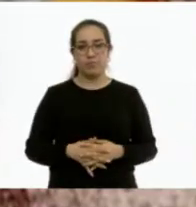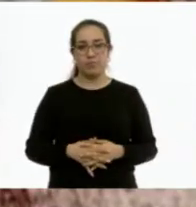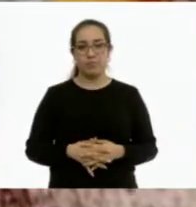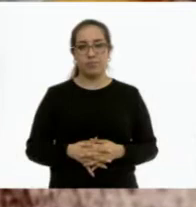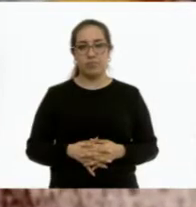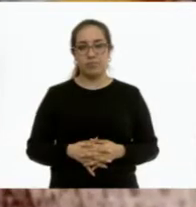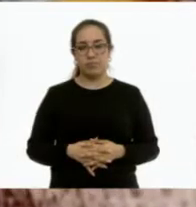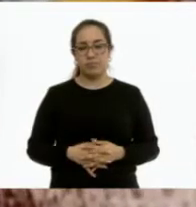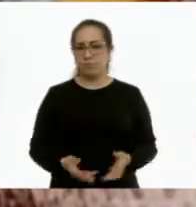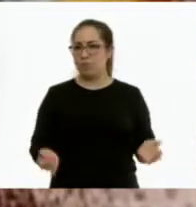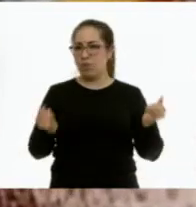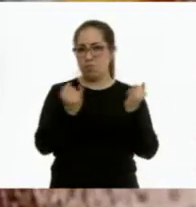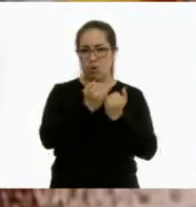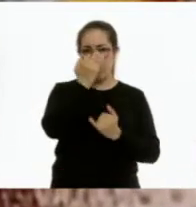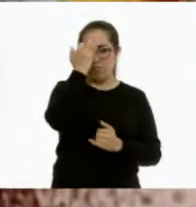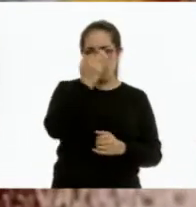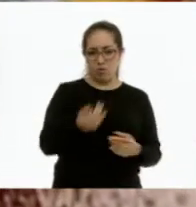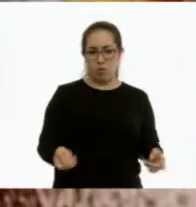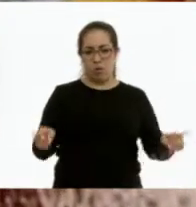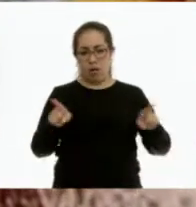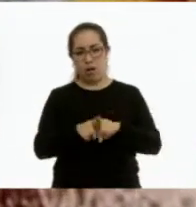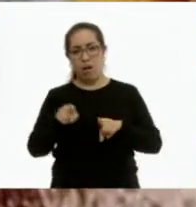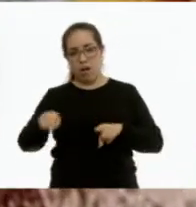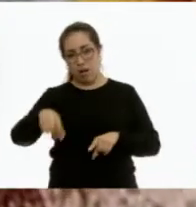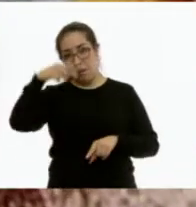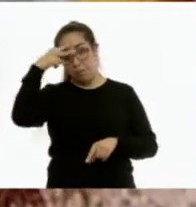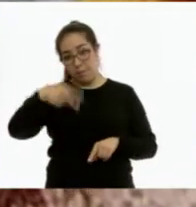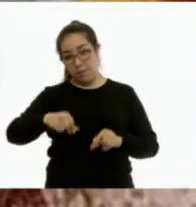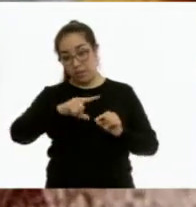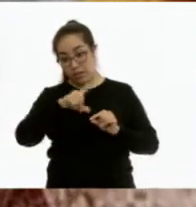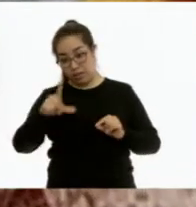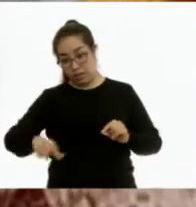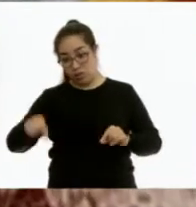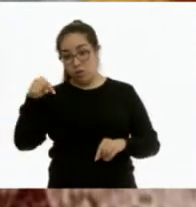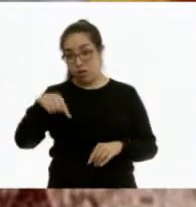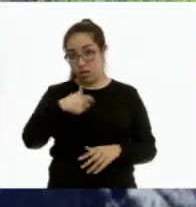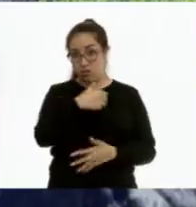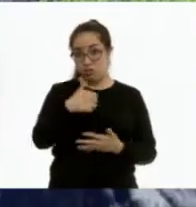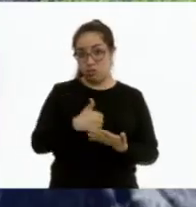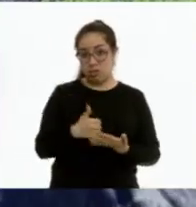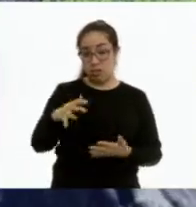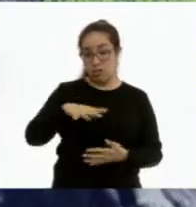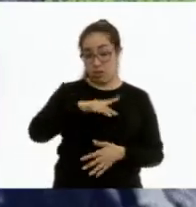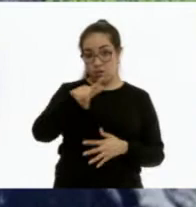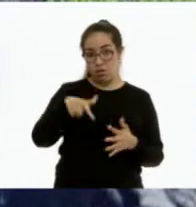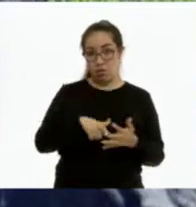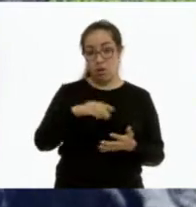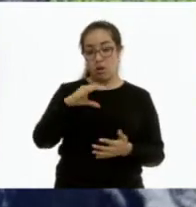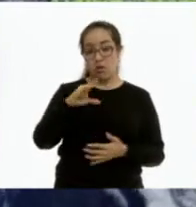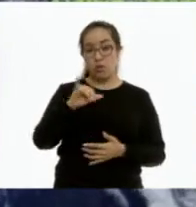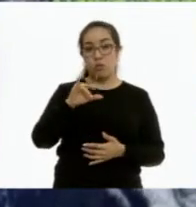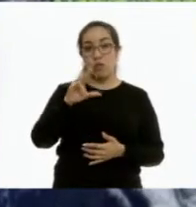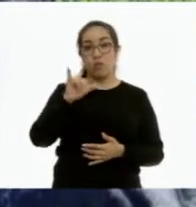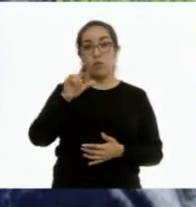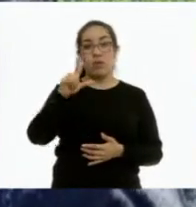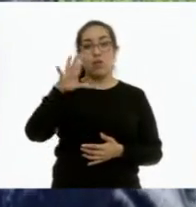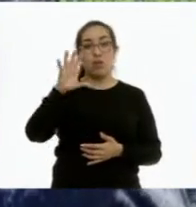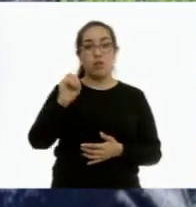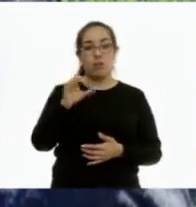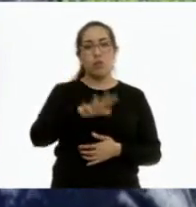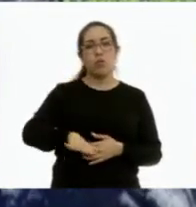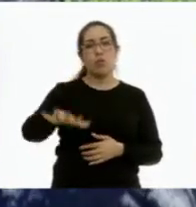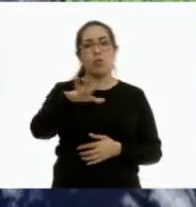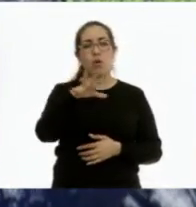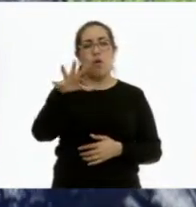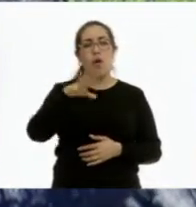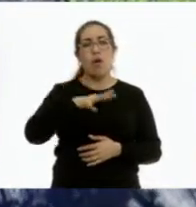De manera simultánea, en el Valle de México floreció Cuicuilco. Aunque el desarrollo urbano actual y la capa de lava que cubrió